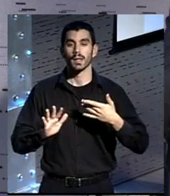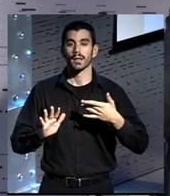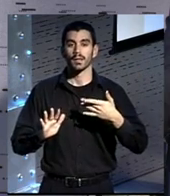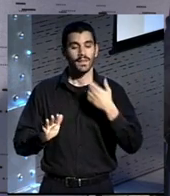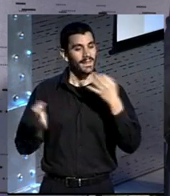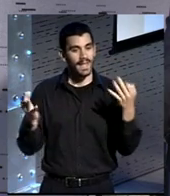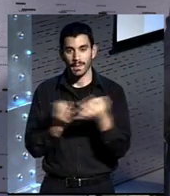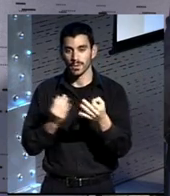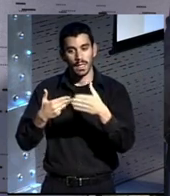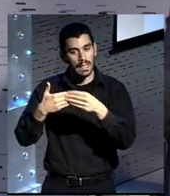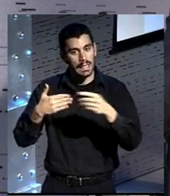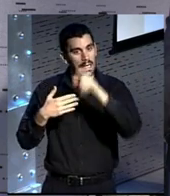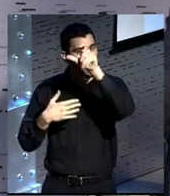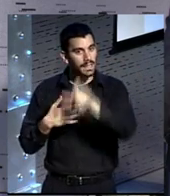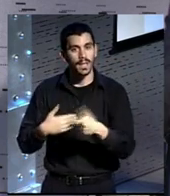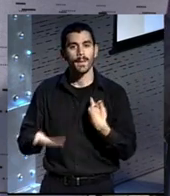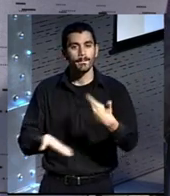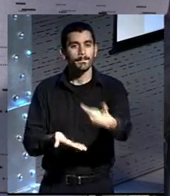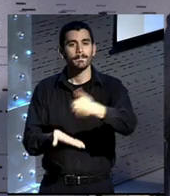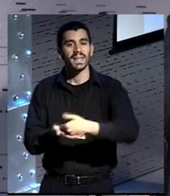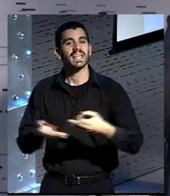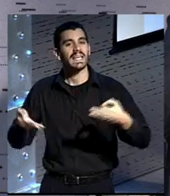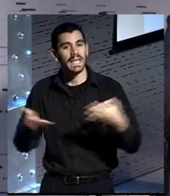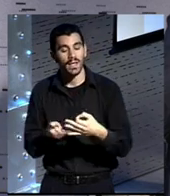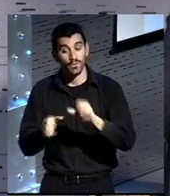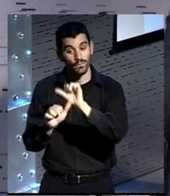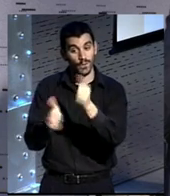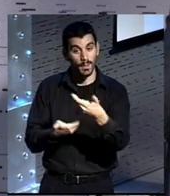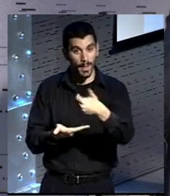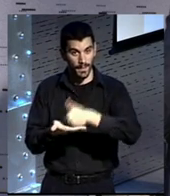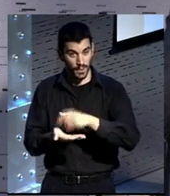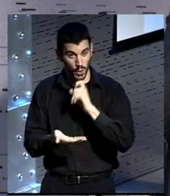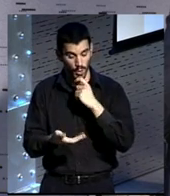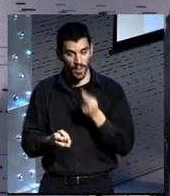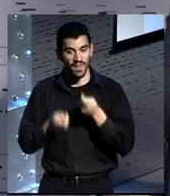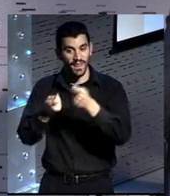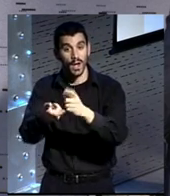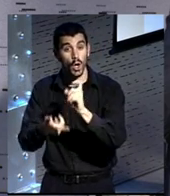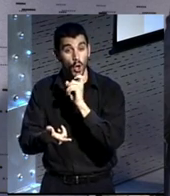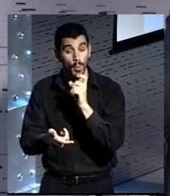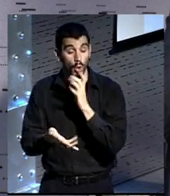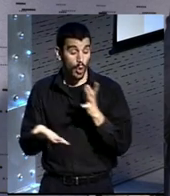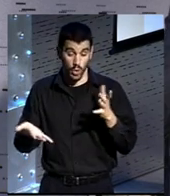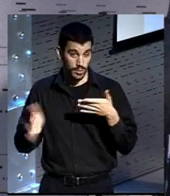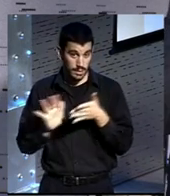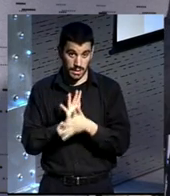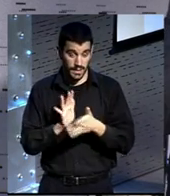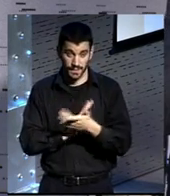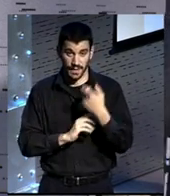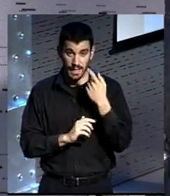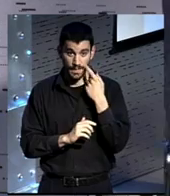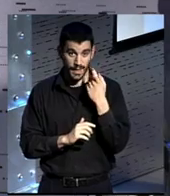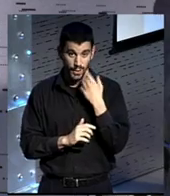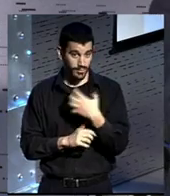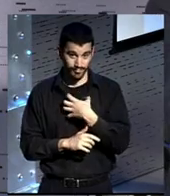cuenta qué es lo que los clientes están pidiendo y de qué manera además quieren que se lo entreguemos, o no vamos a ser capaces de tener un banco en el